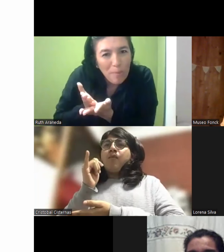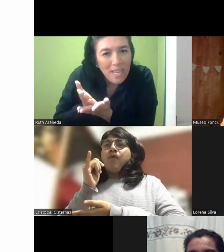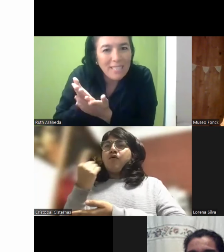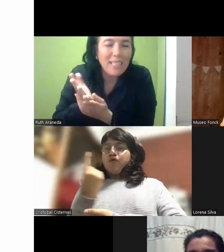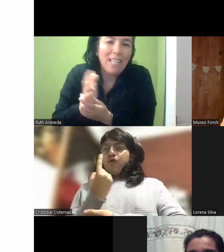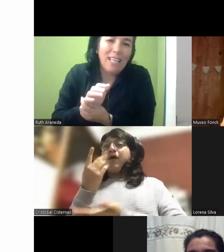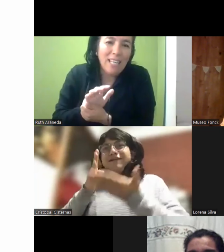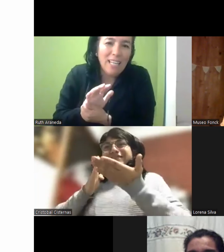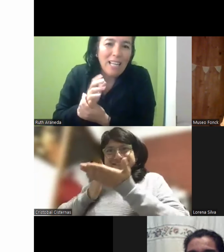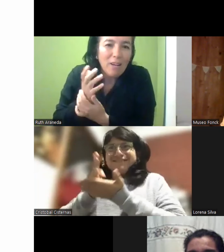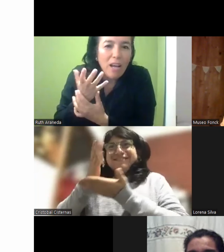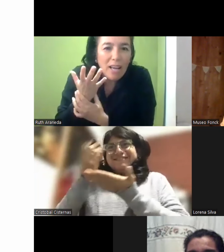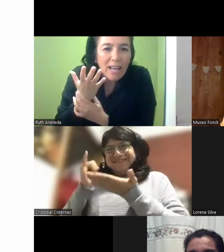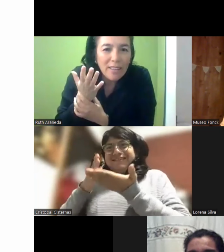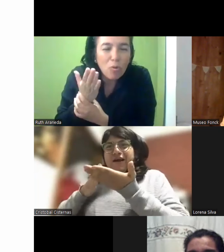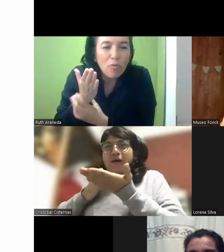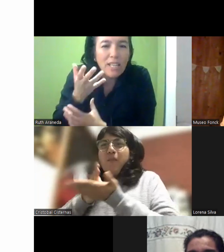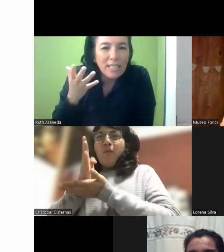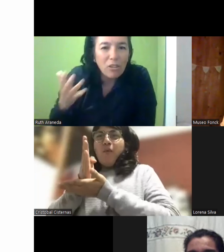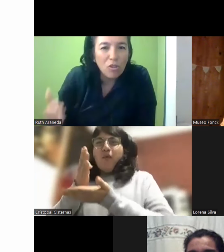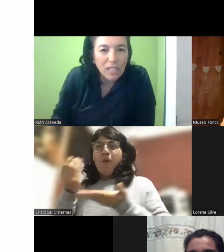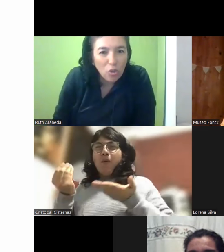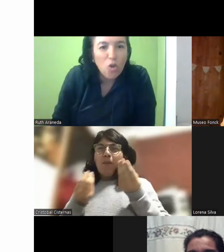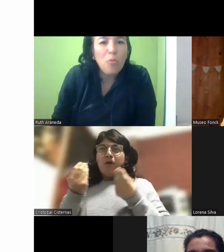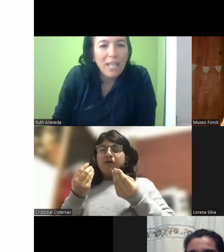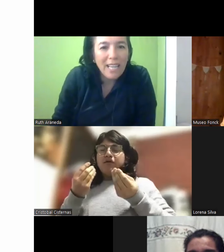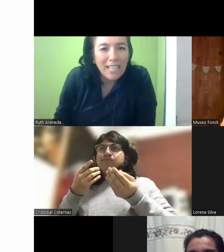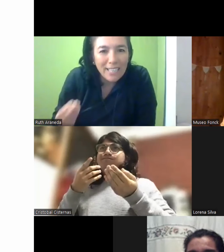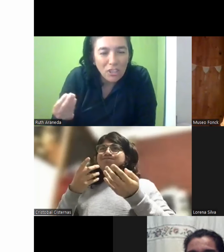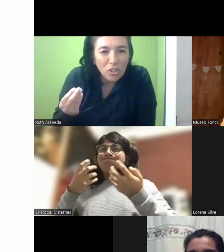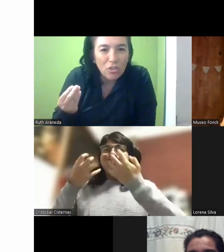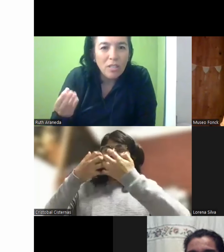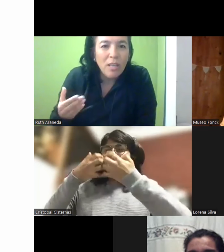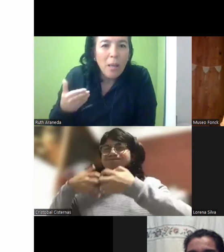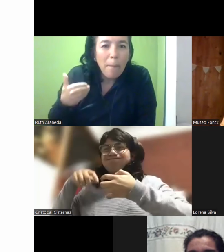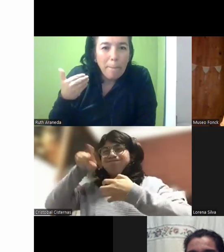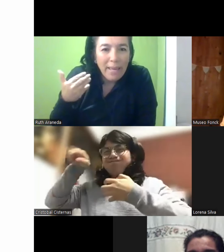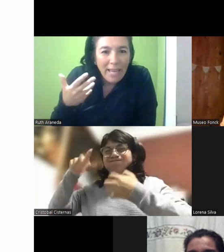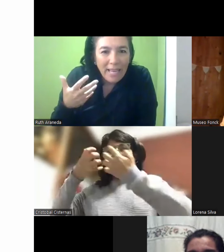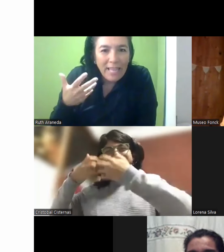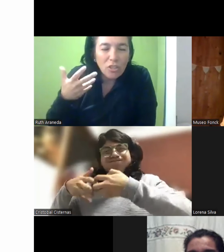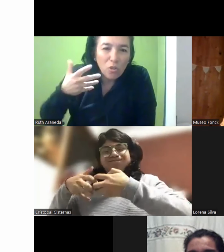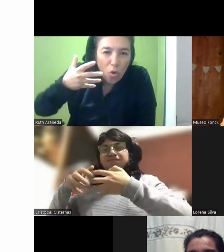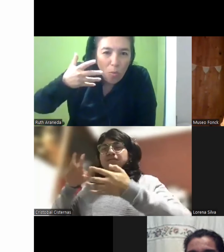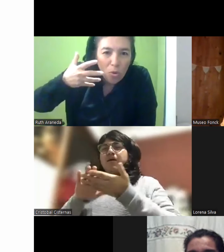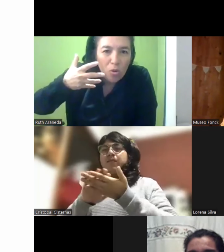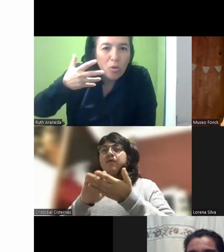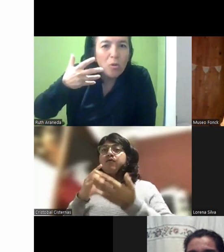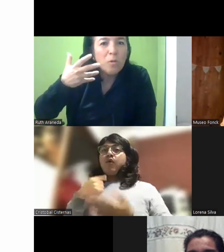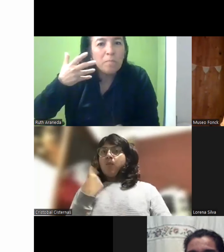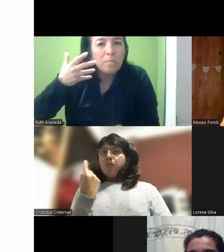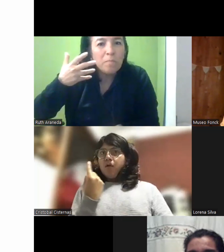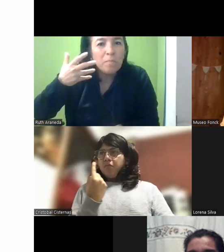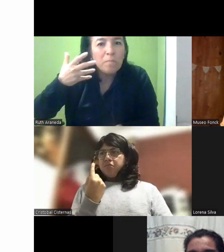se comienza a descubrir esas cosas? ¿Cómo es el inicio para